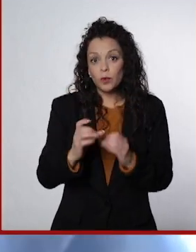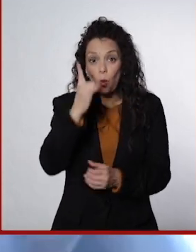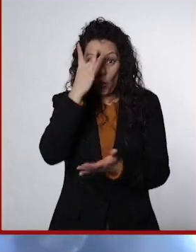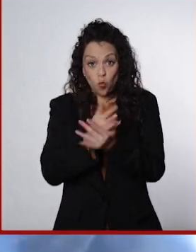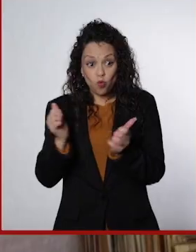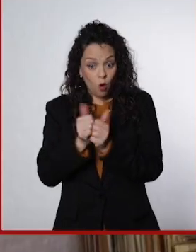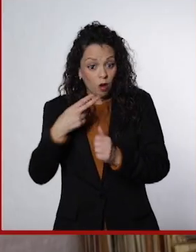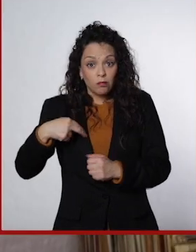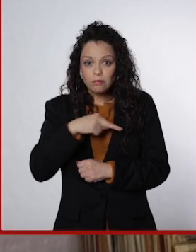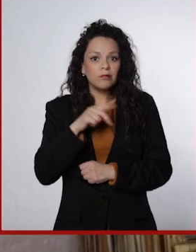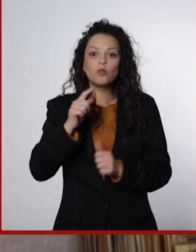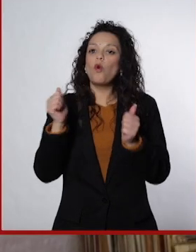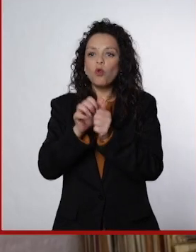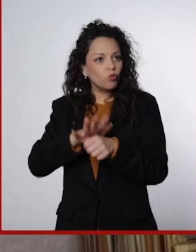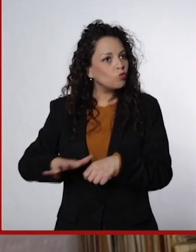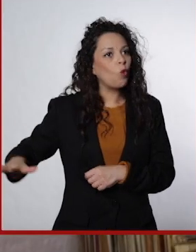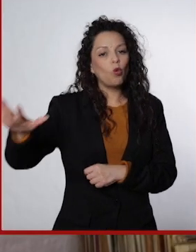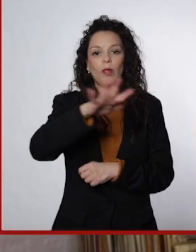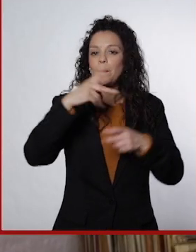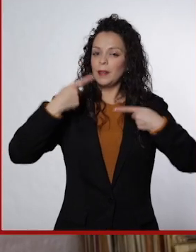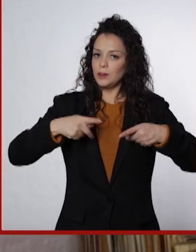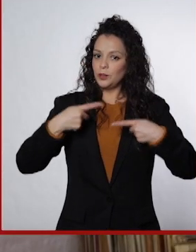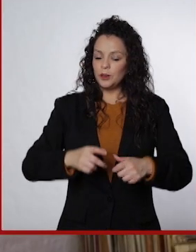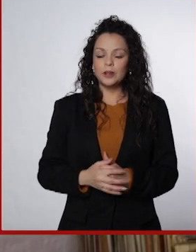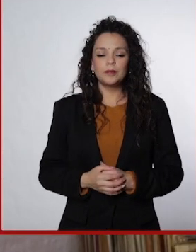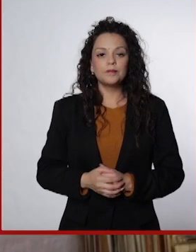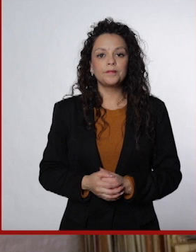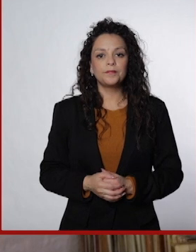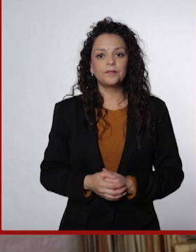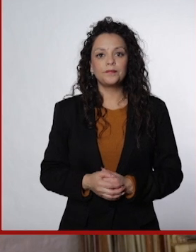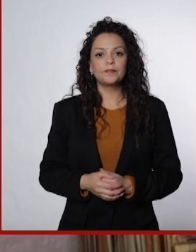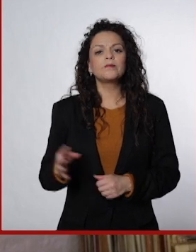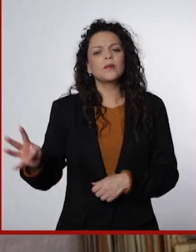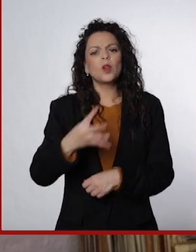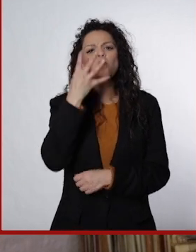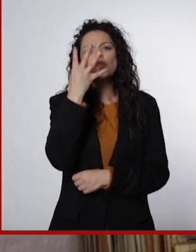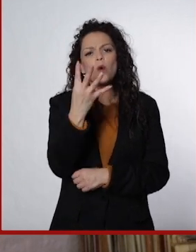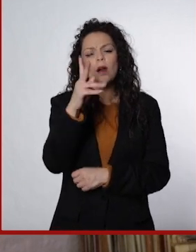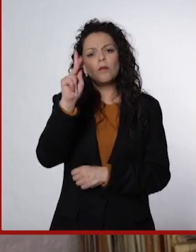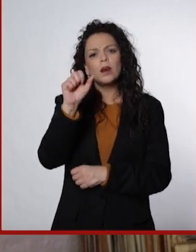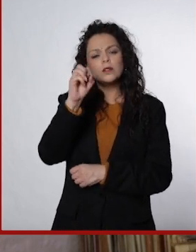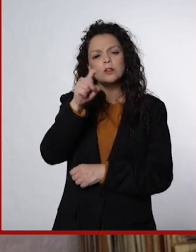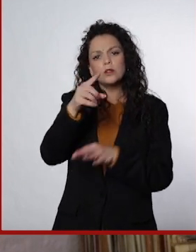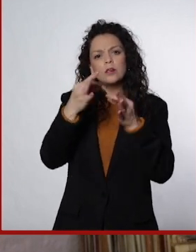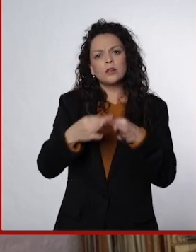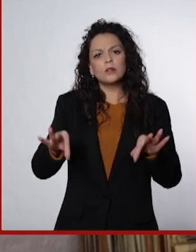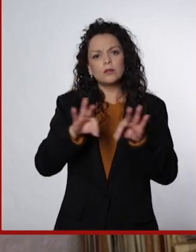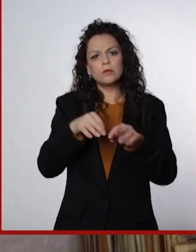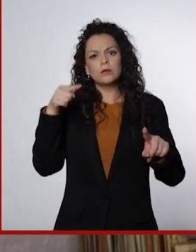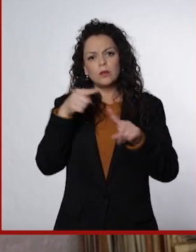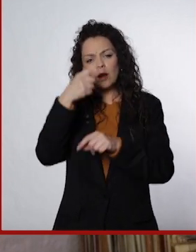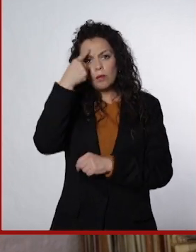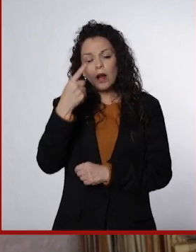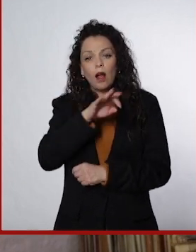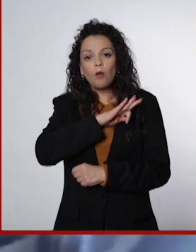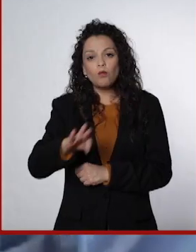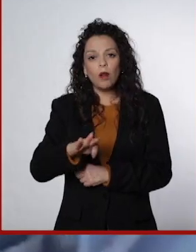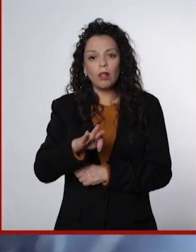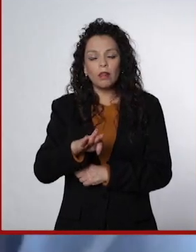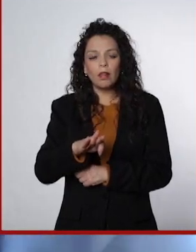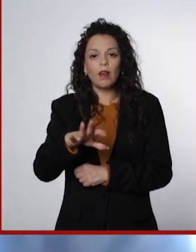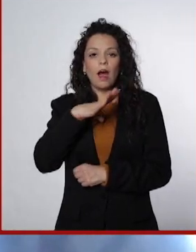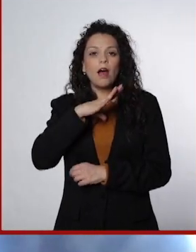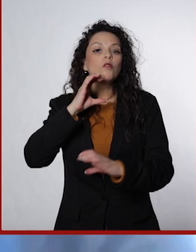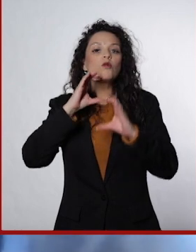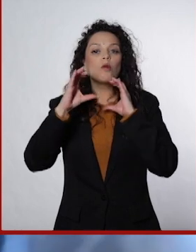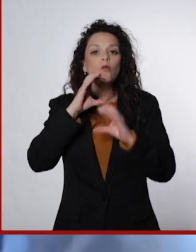con nosotros. Ok. ¿Cuáles son los 4 pasos principales para lograr una comunicación no violenta? Bueno,